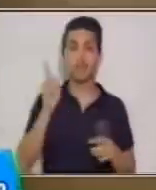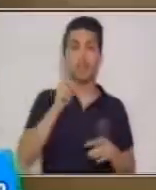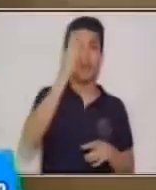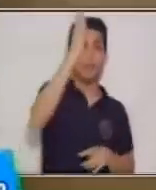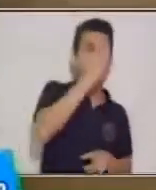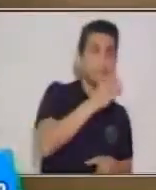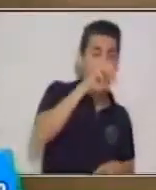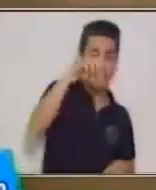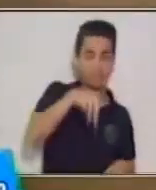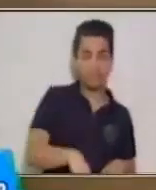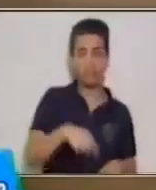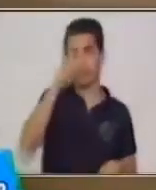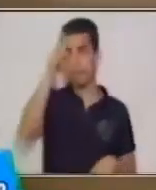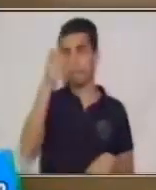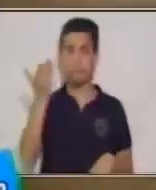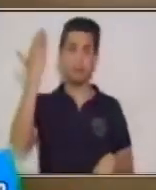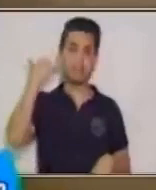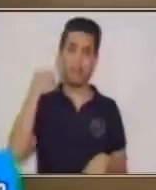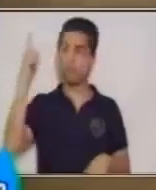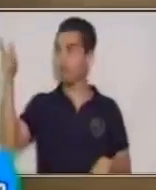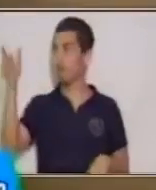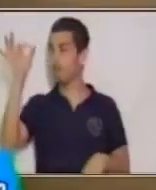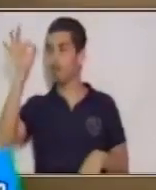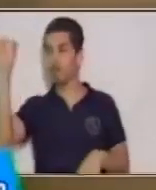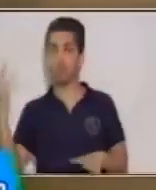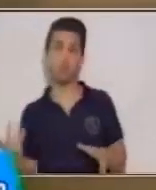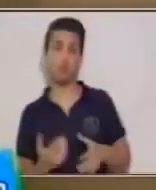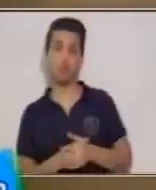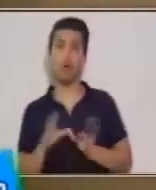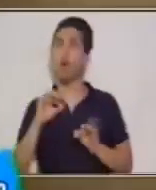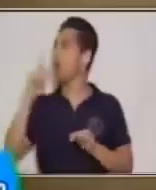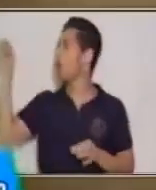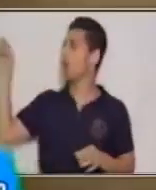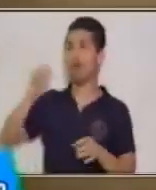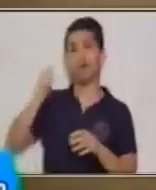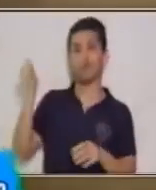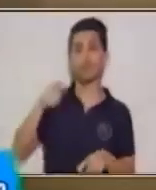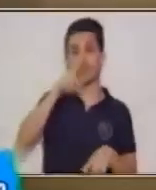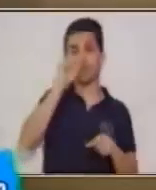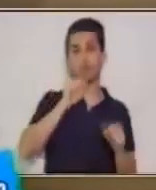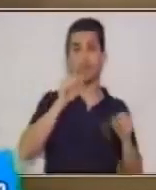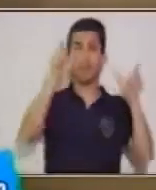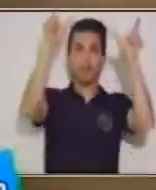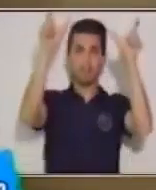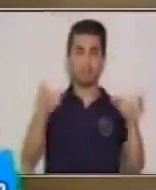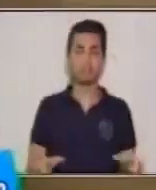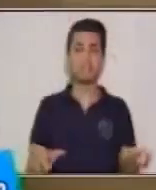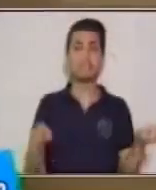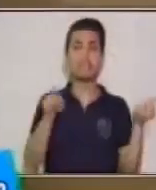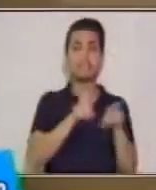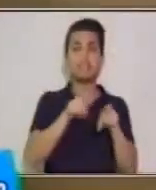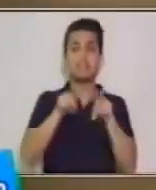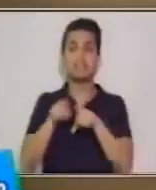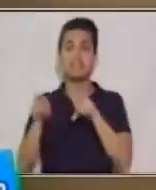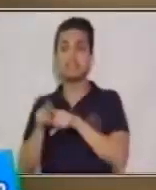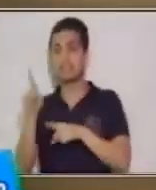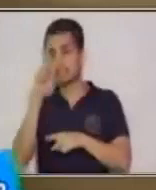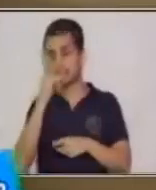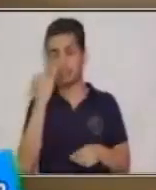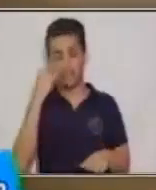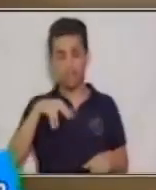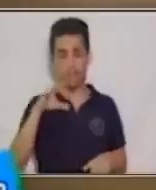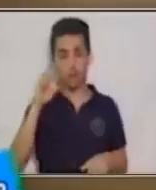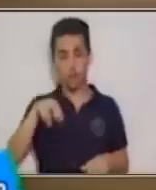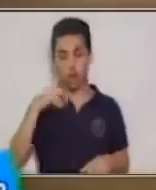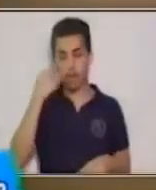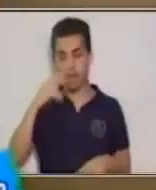de antónimos, ¿qué te parece sinónimos? O palabras homófonas, homógrafas. Hay un sinfín de palabras